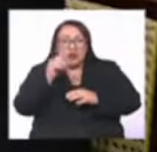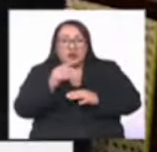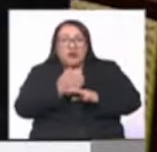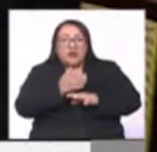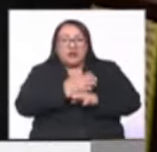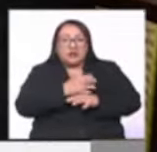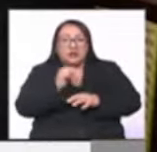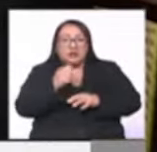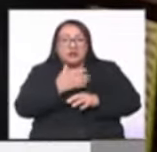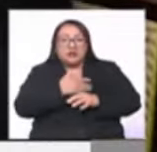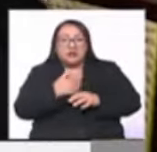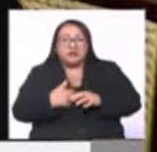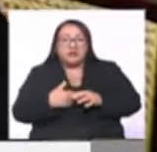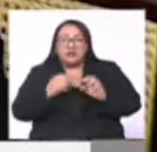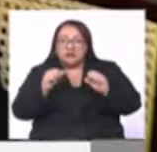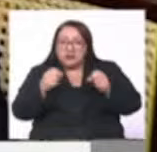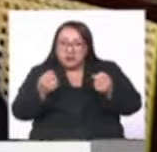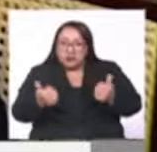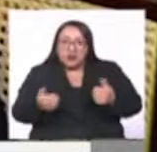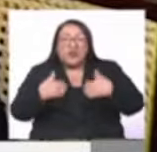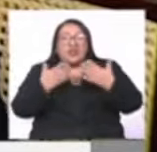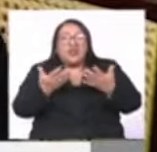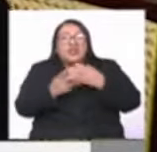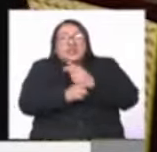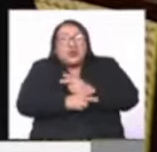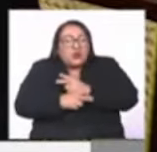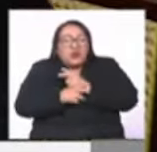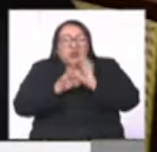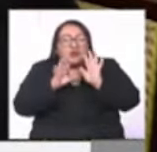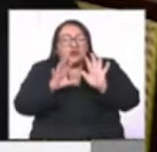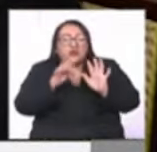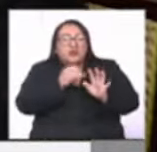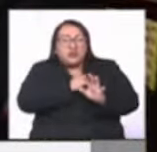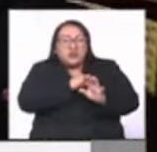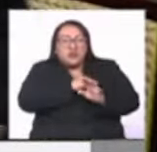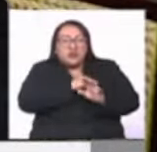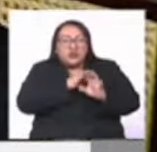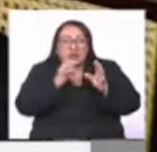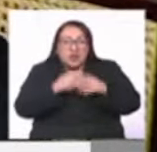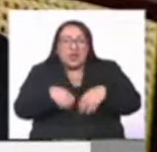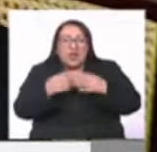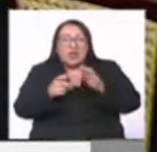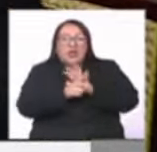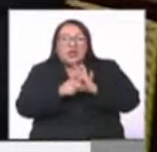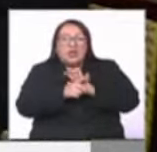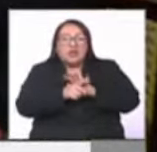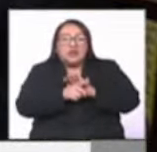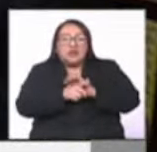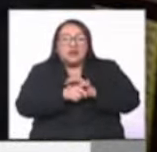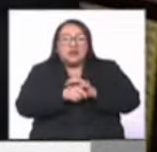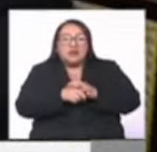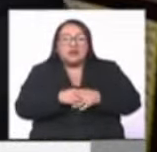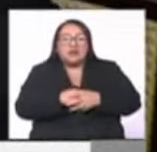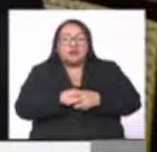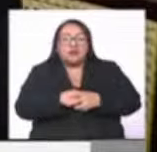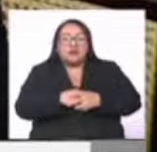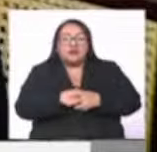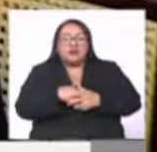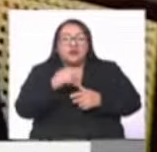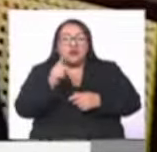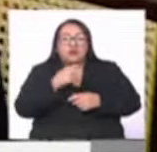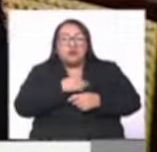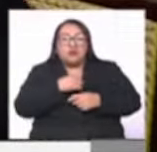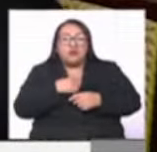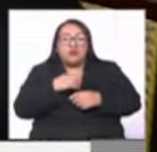presidente de darle seguridad institucional y darle legitimidad de ID a un